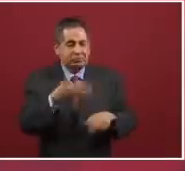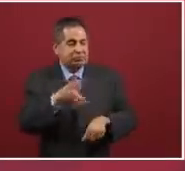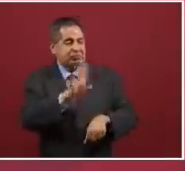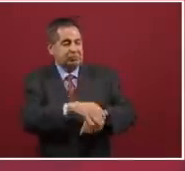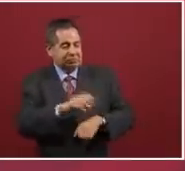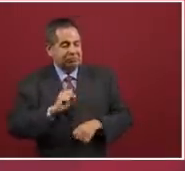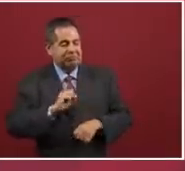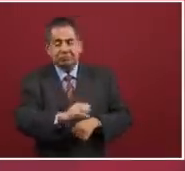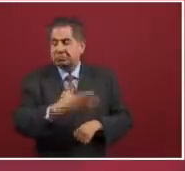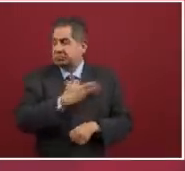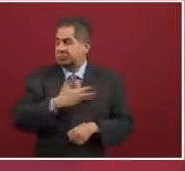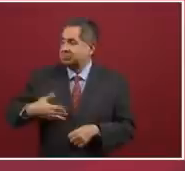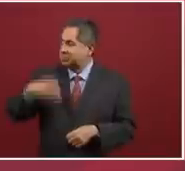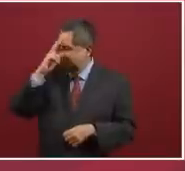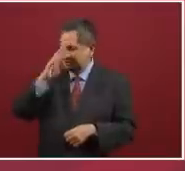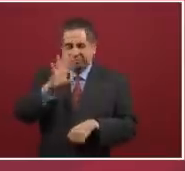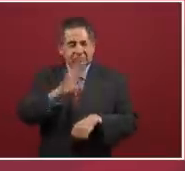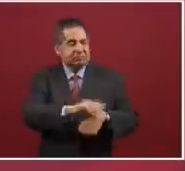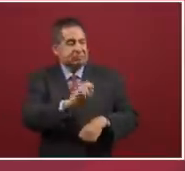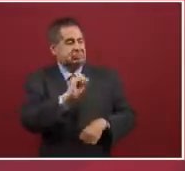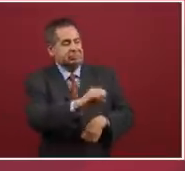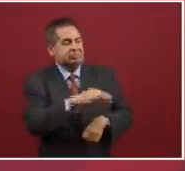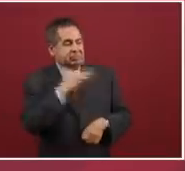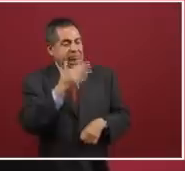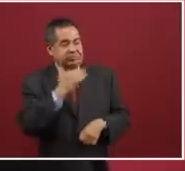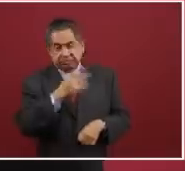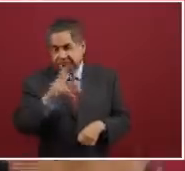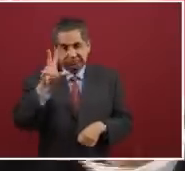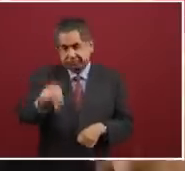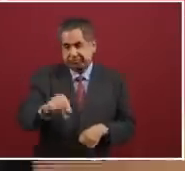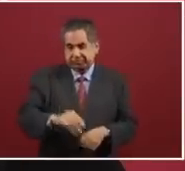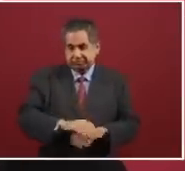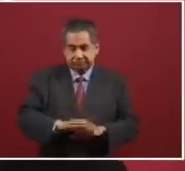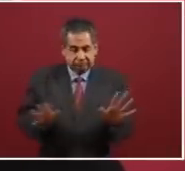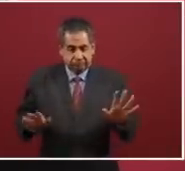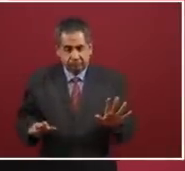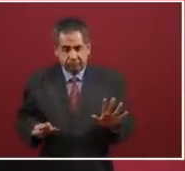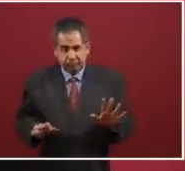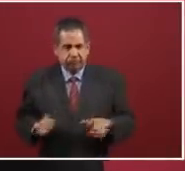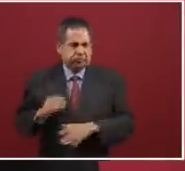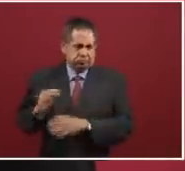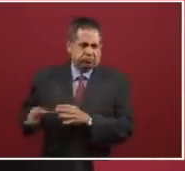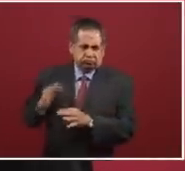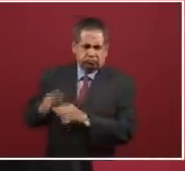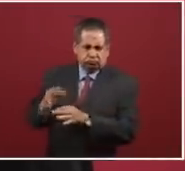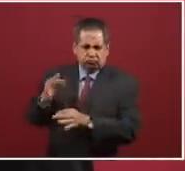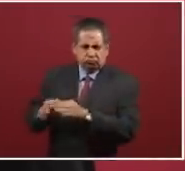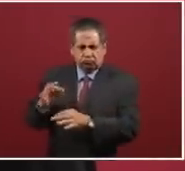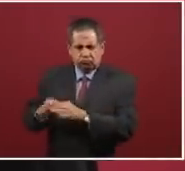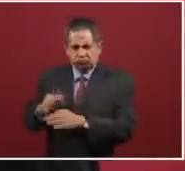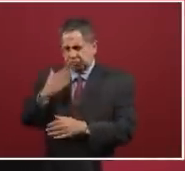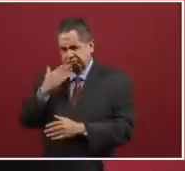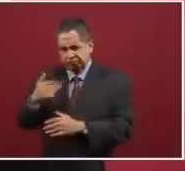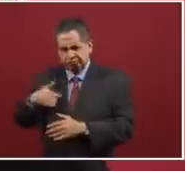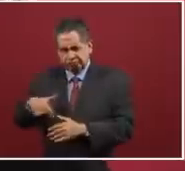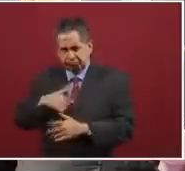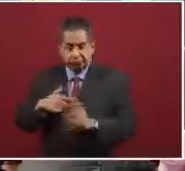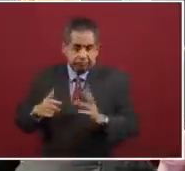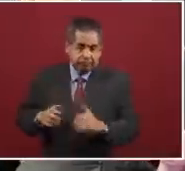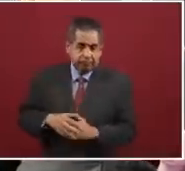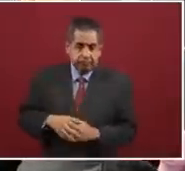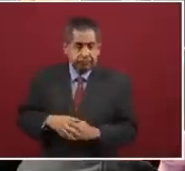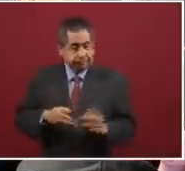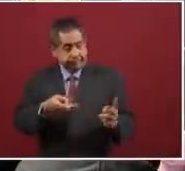la Presidencia de la República. Y eso se está cumpliendo. Ahora,